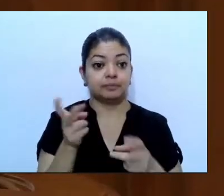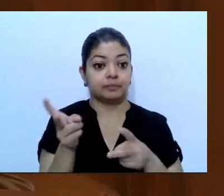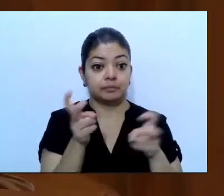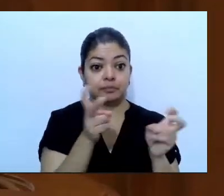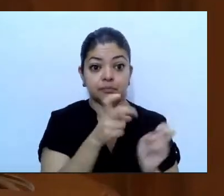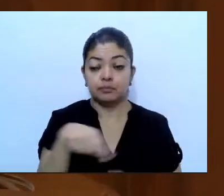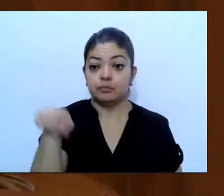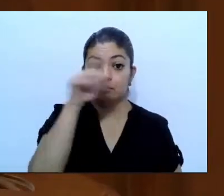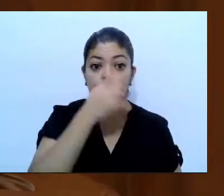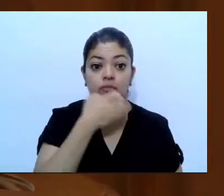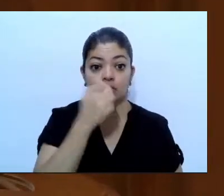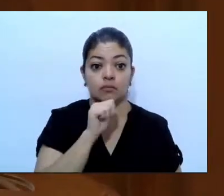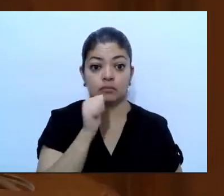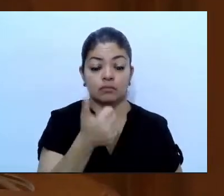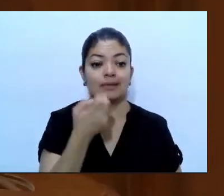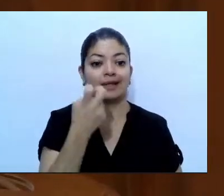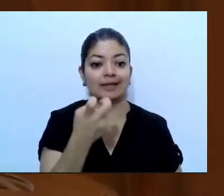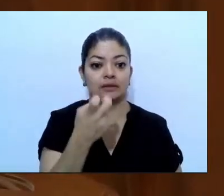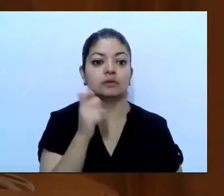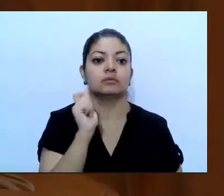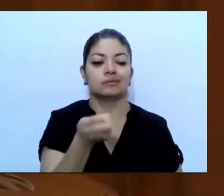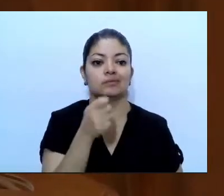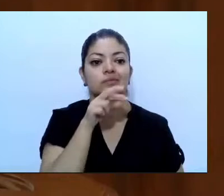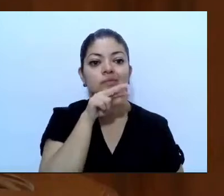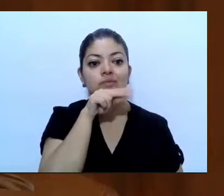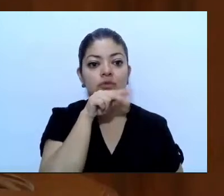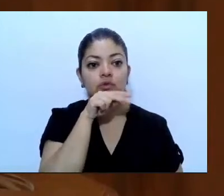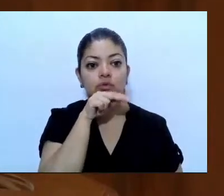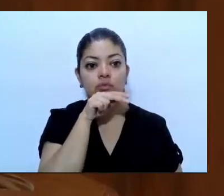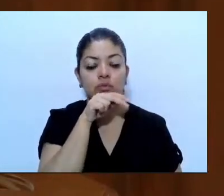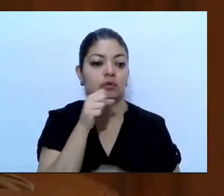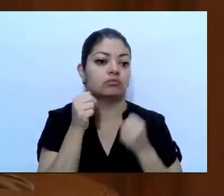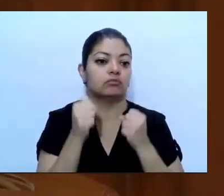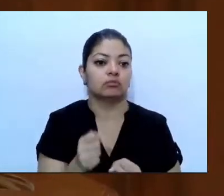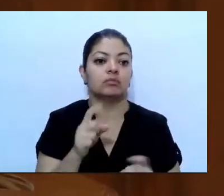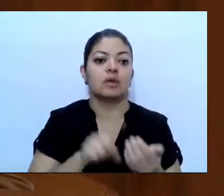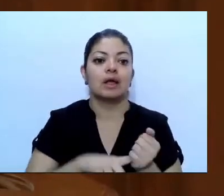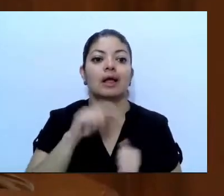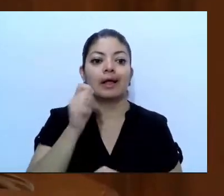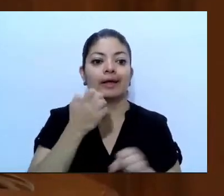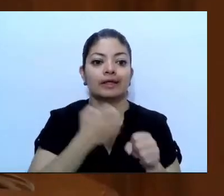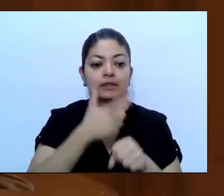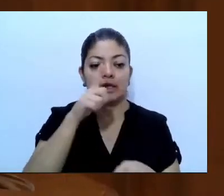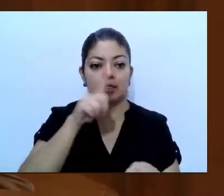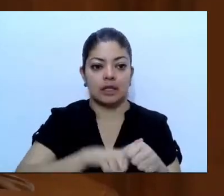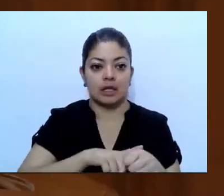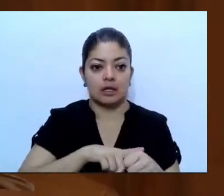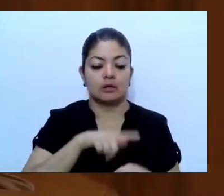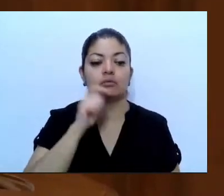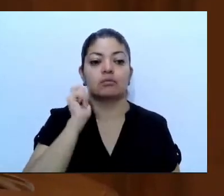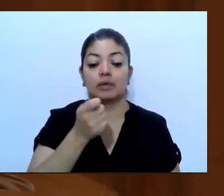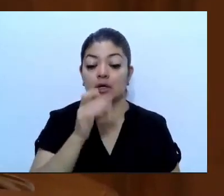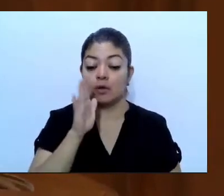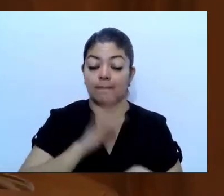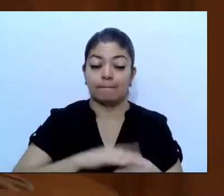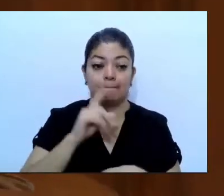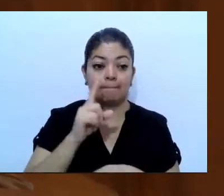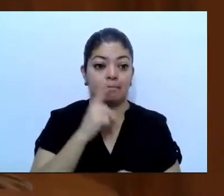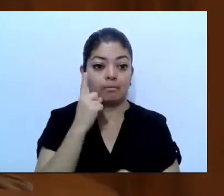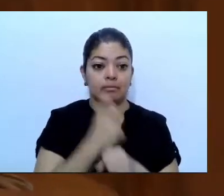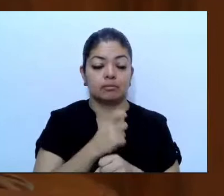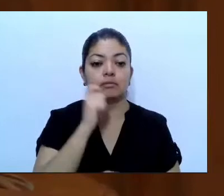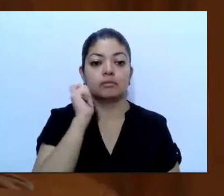escuelas. Estos hechos tienen preocupado, sin duda, al Ejecutivo Estatal, pero fundamentalmente a quienes son los